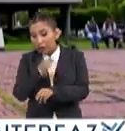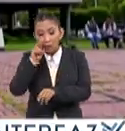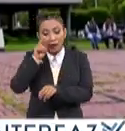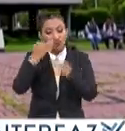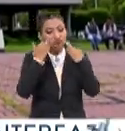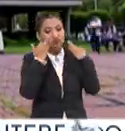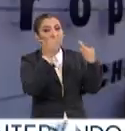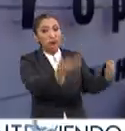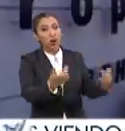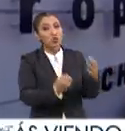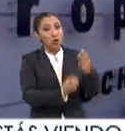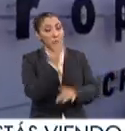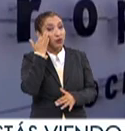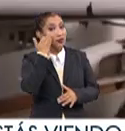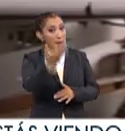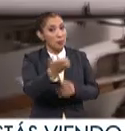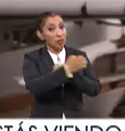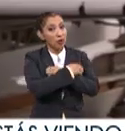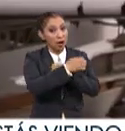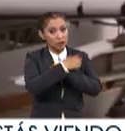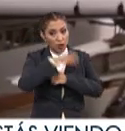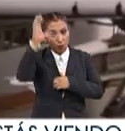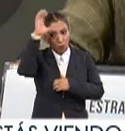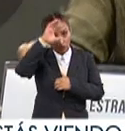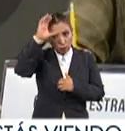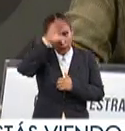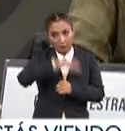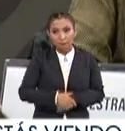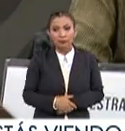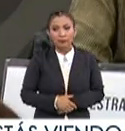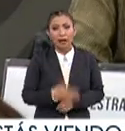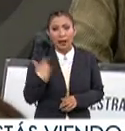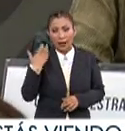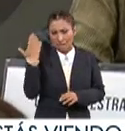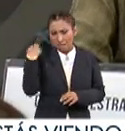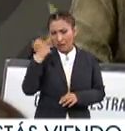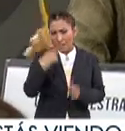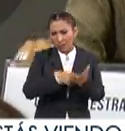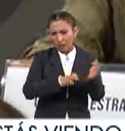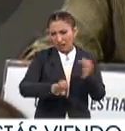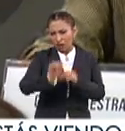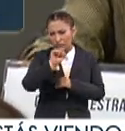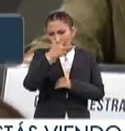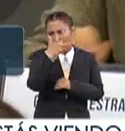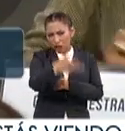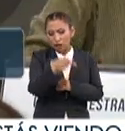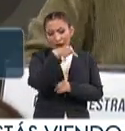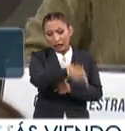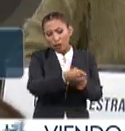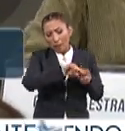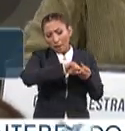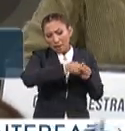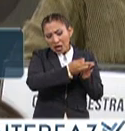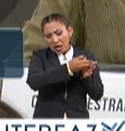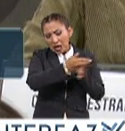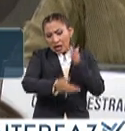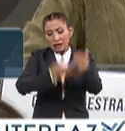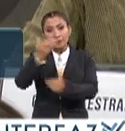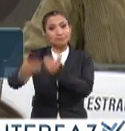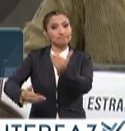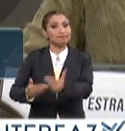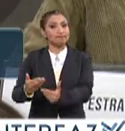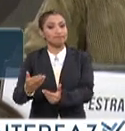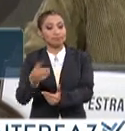sido testigos de una nueva era de educación y cultura. Como el 68 ha sido ese hito fundador a partir del